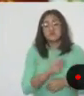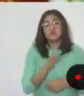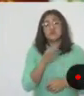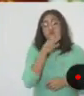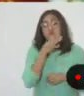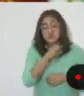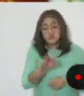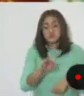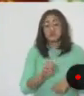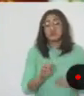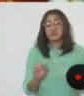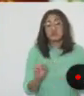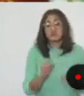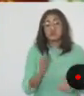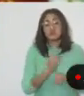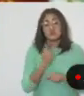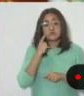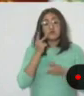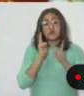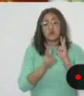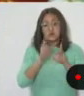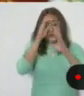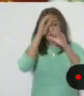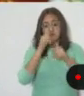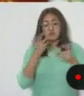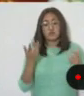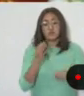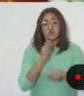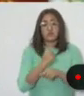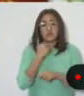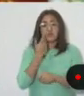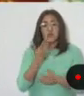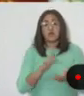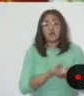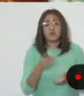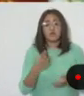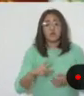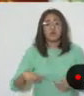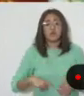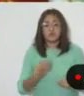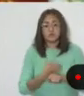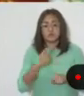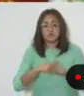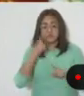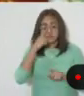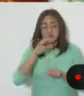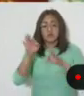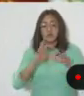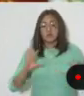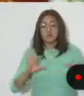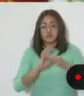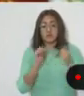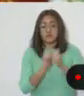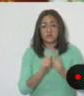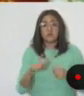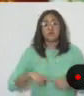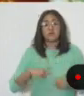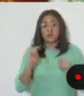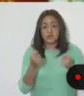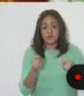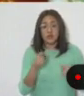de comunicación. Estuvimos hablando y, bueno, querían el apoyo del gobierno de Estado para trabajar con las autoridades del gobierno de